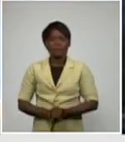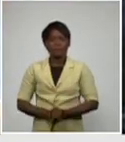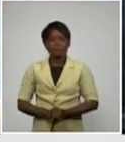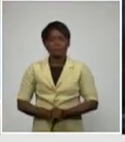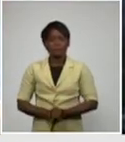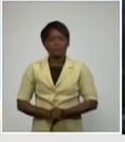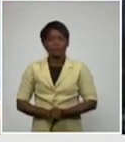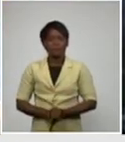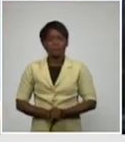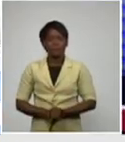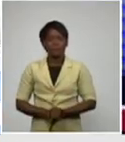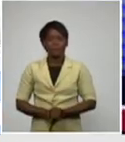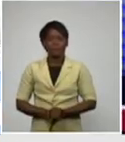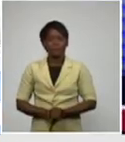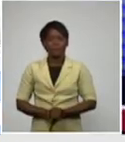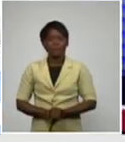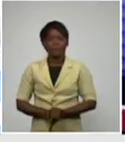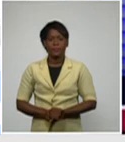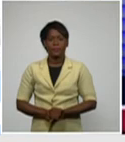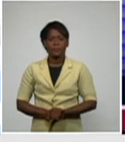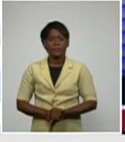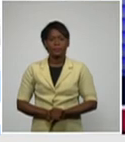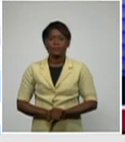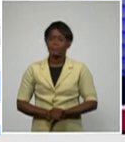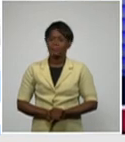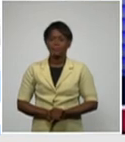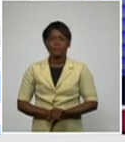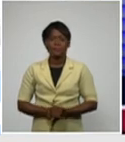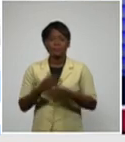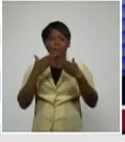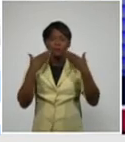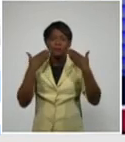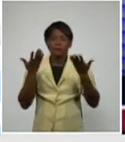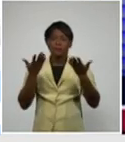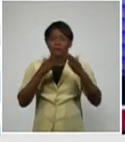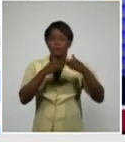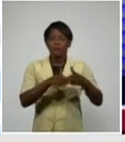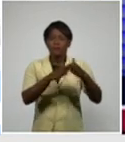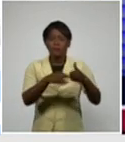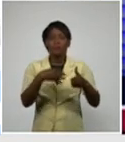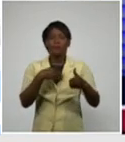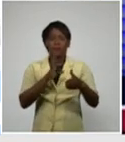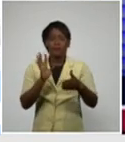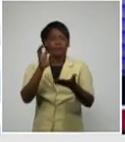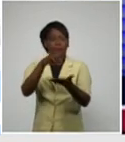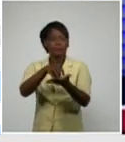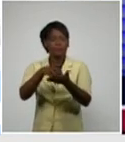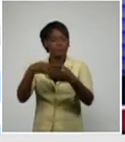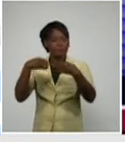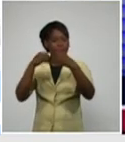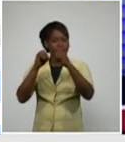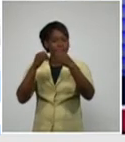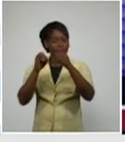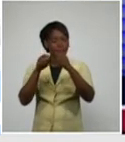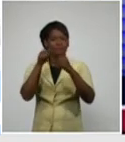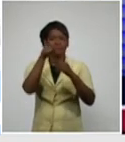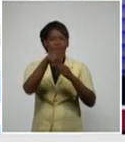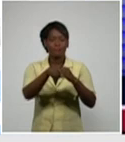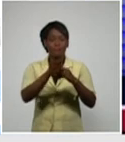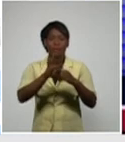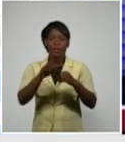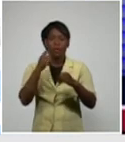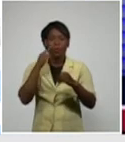Televisión Cubana. Qué bueno que Granma también contará con su laboratorio de biología molecular para acortar los